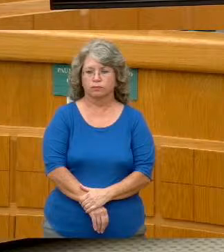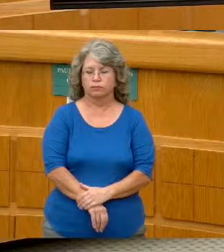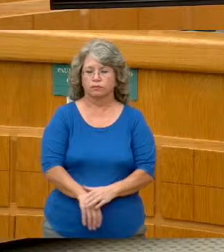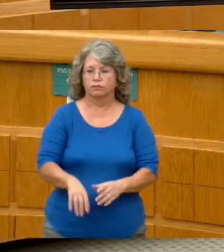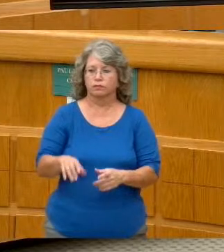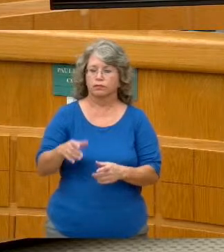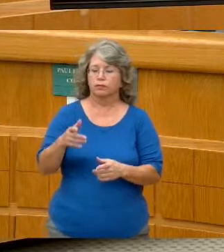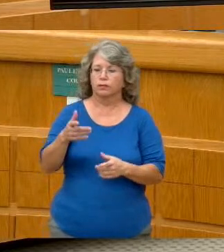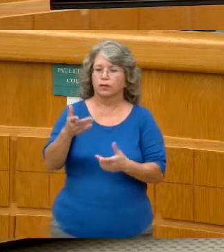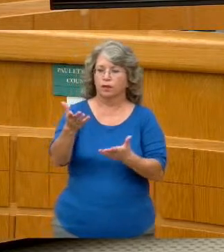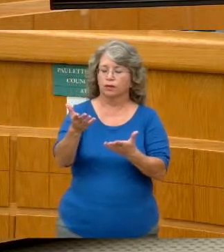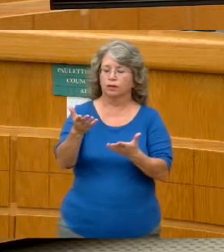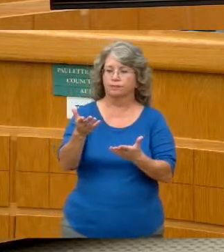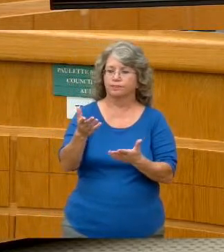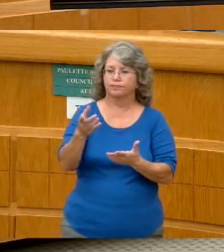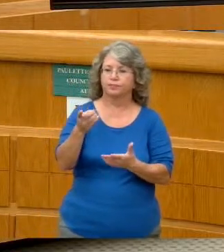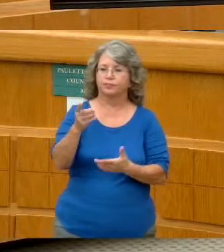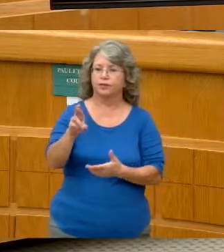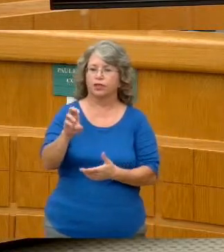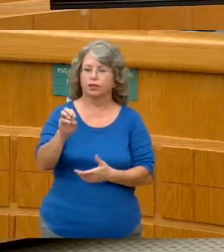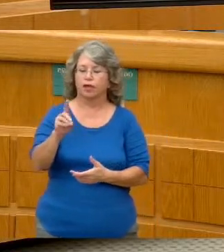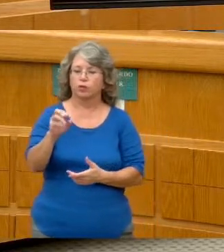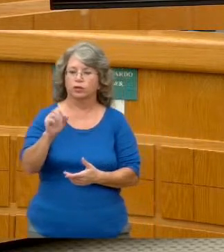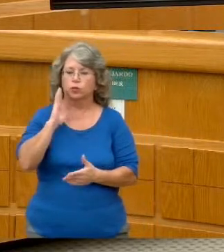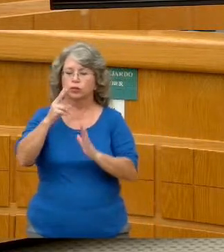Dr. Edwards. Hello, Dr. Bird.